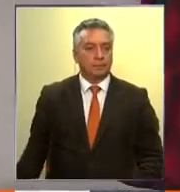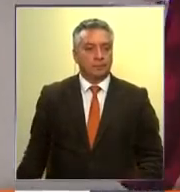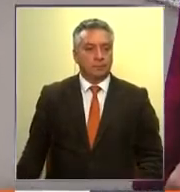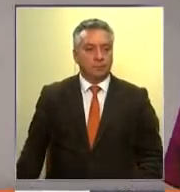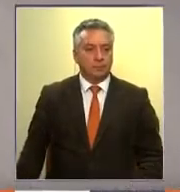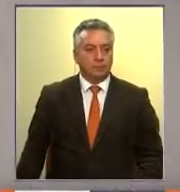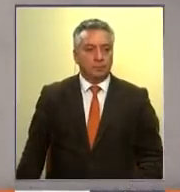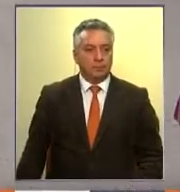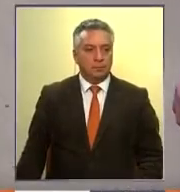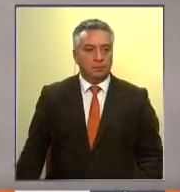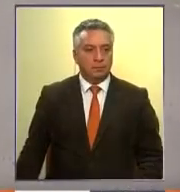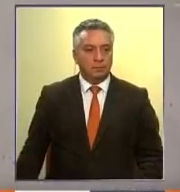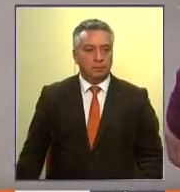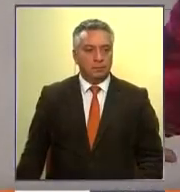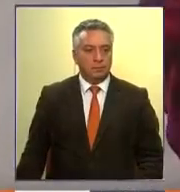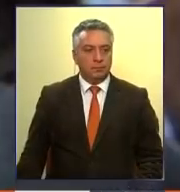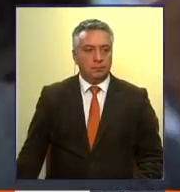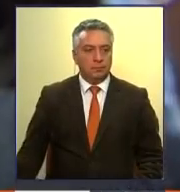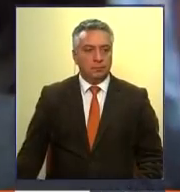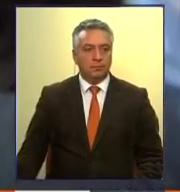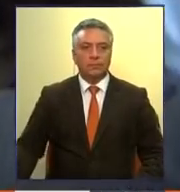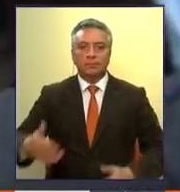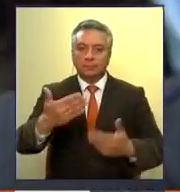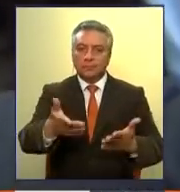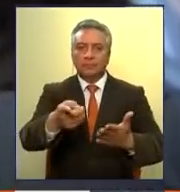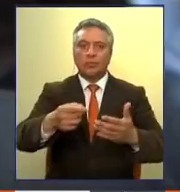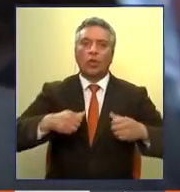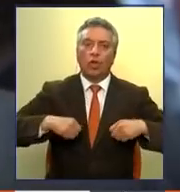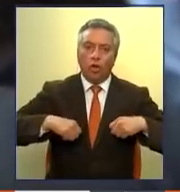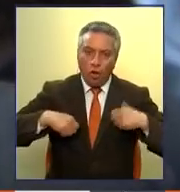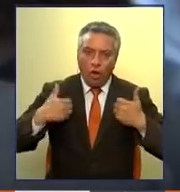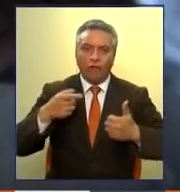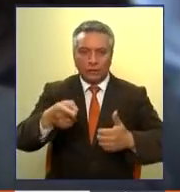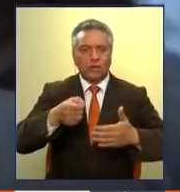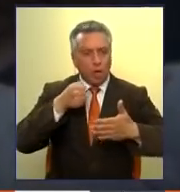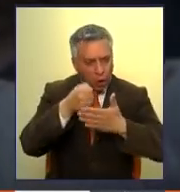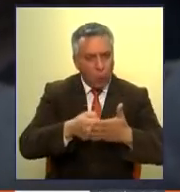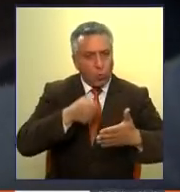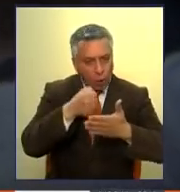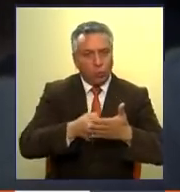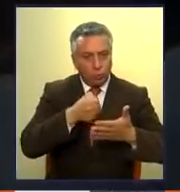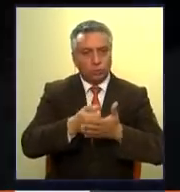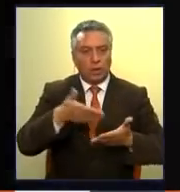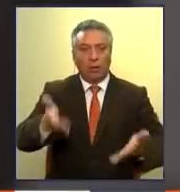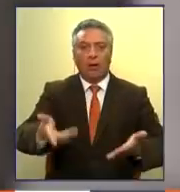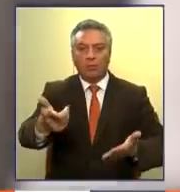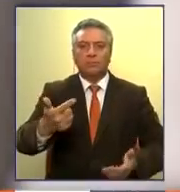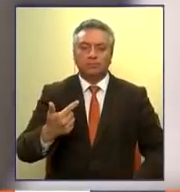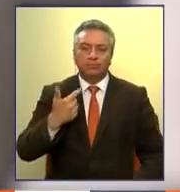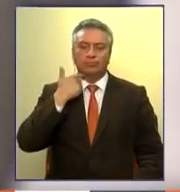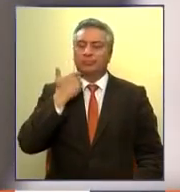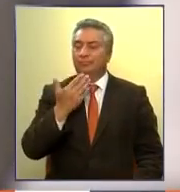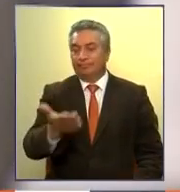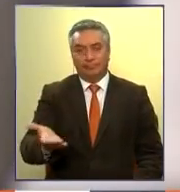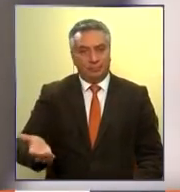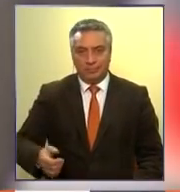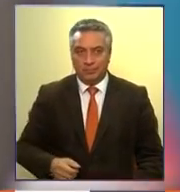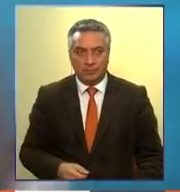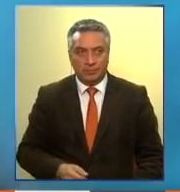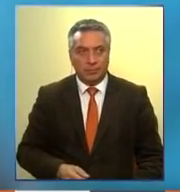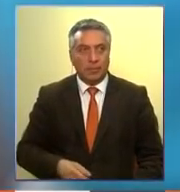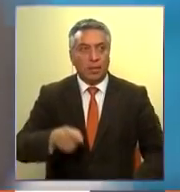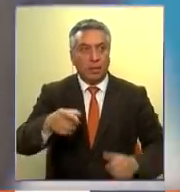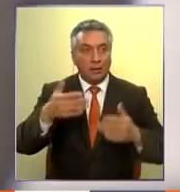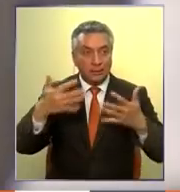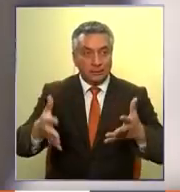y si joven él luchaba tanto por esta causa y mire lo que le fue a pasar el brasero